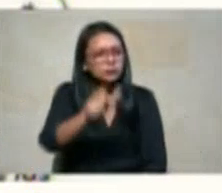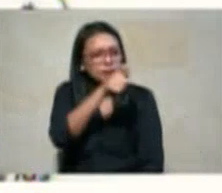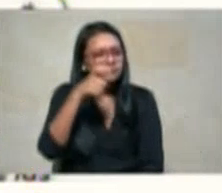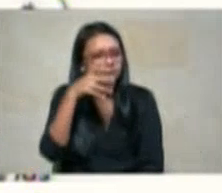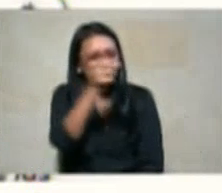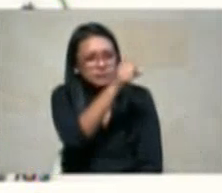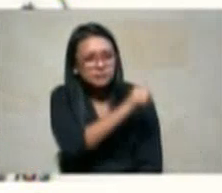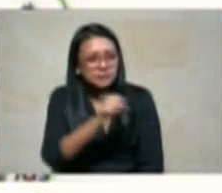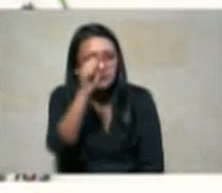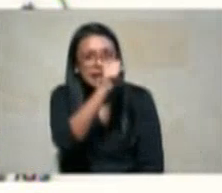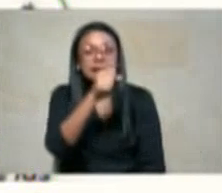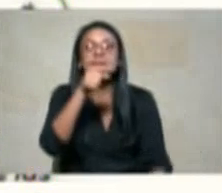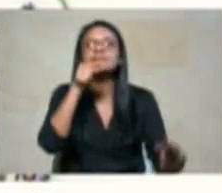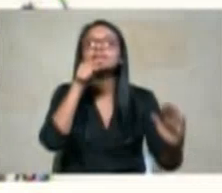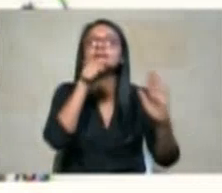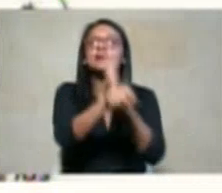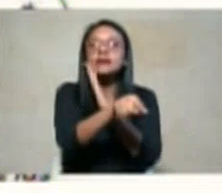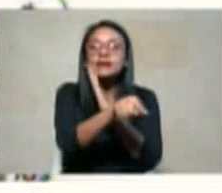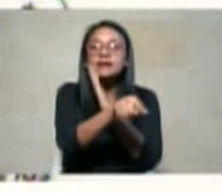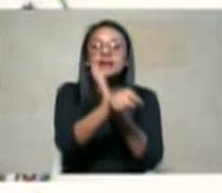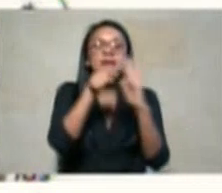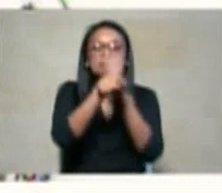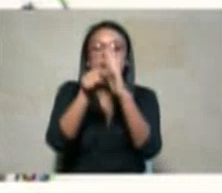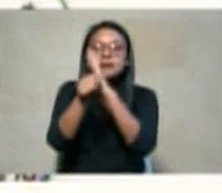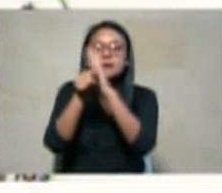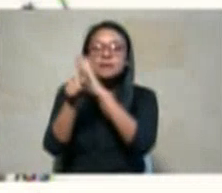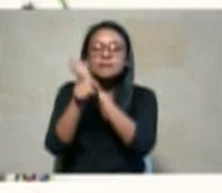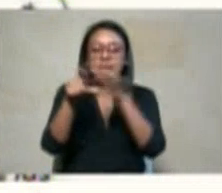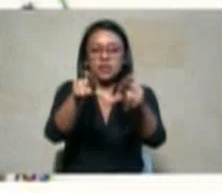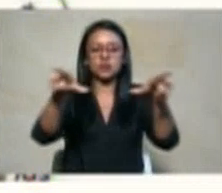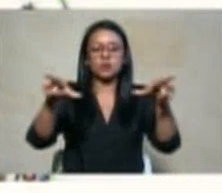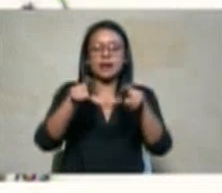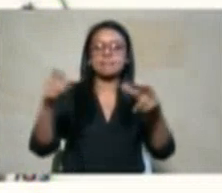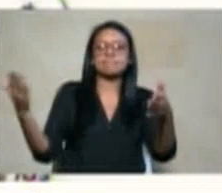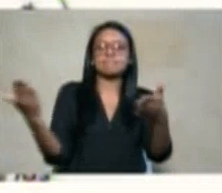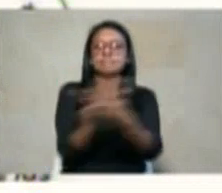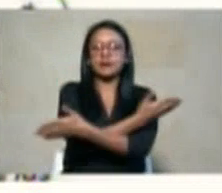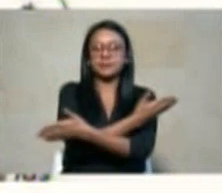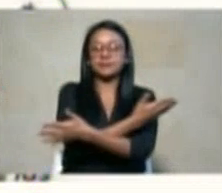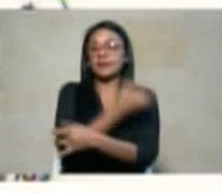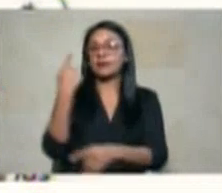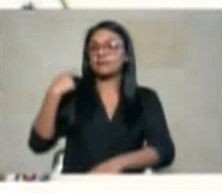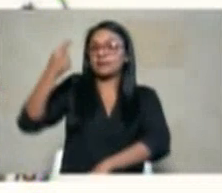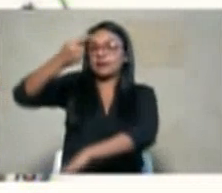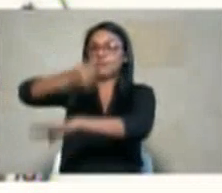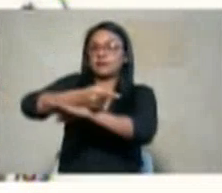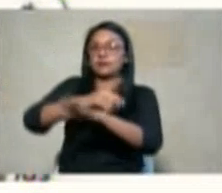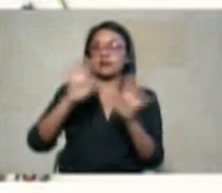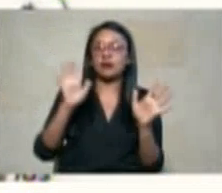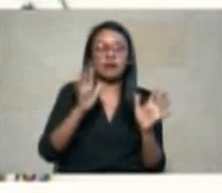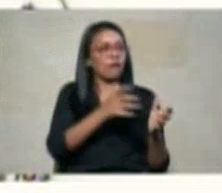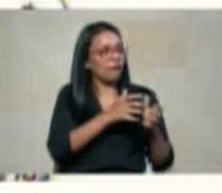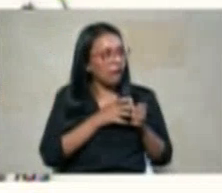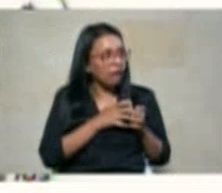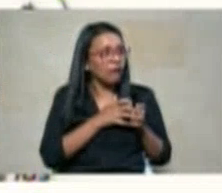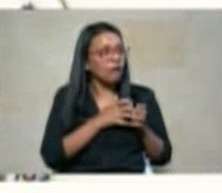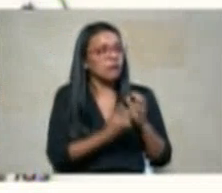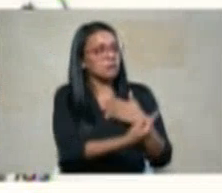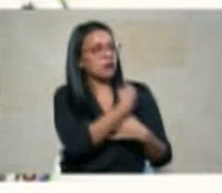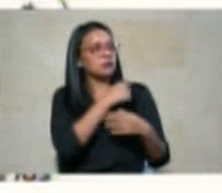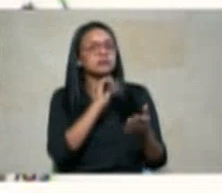personas, me las matan y mandan a desocupar la zona. Y esa fue directrices que llevamos. Éramos